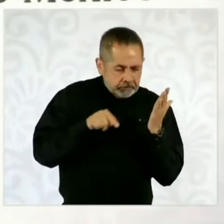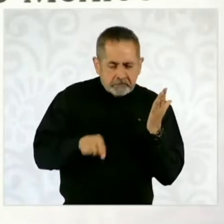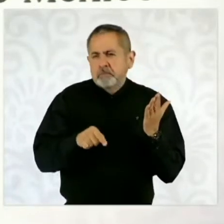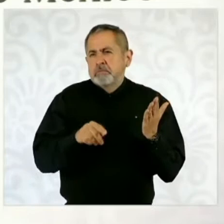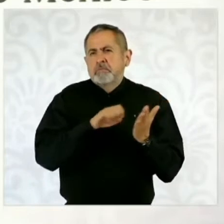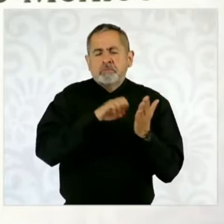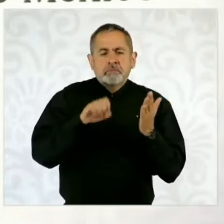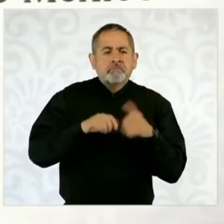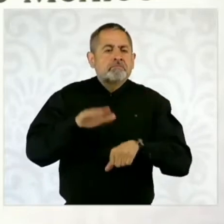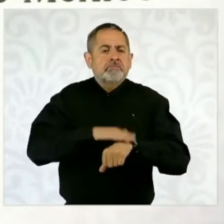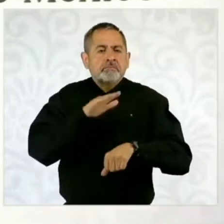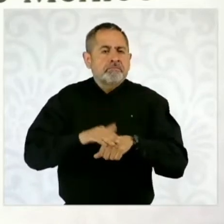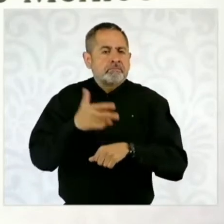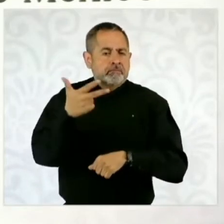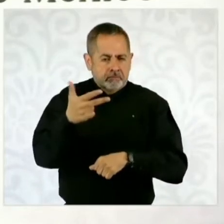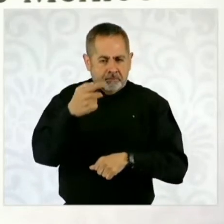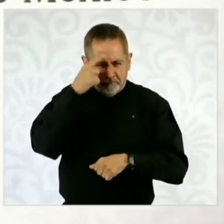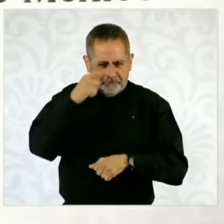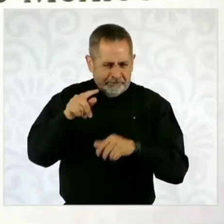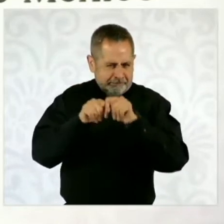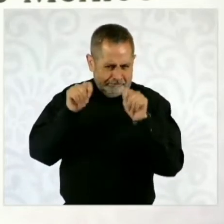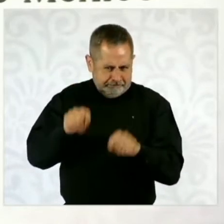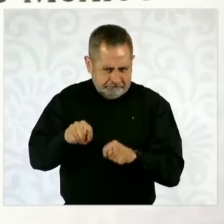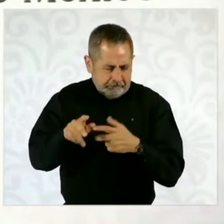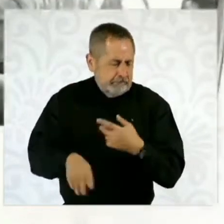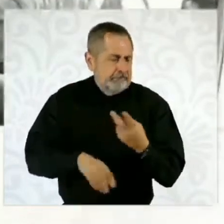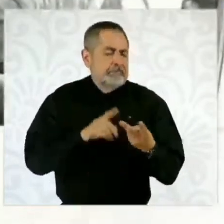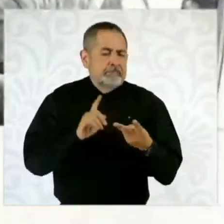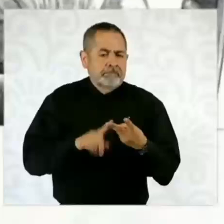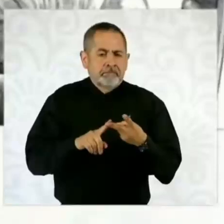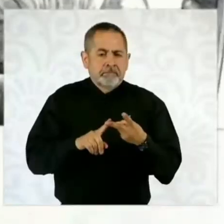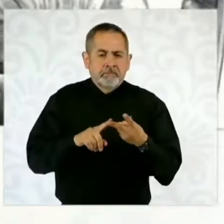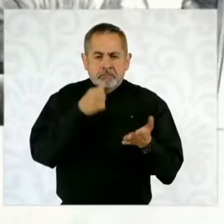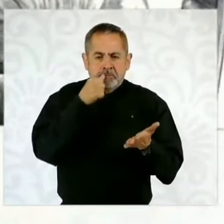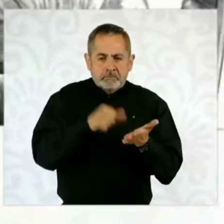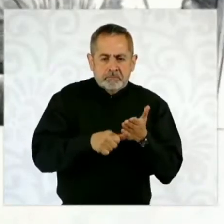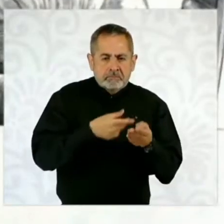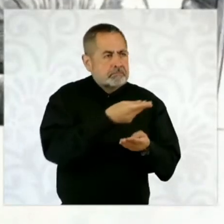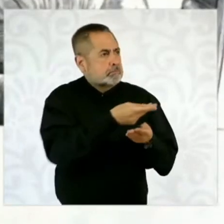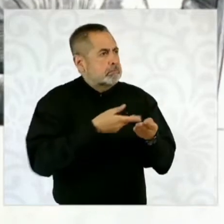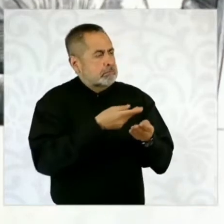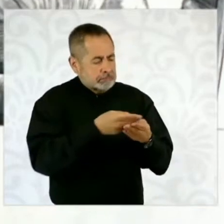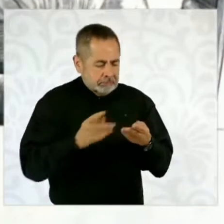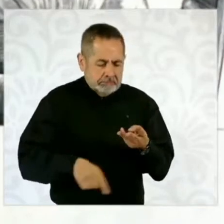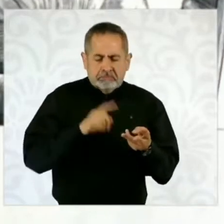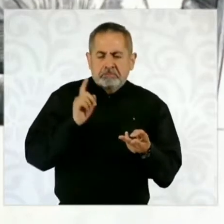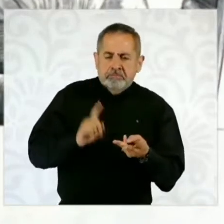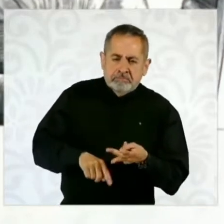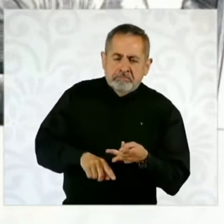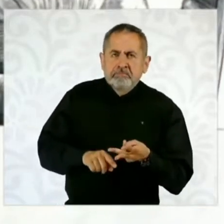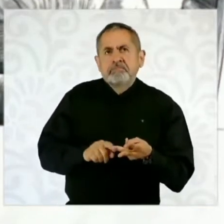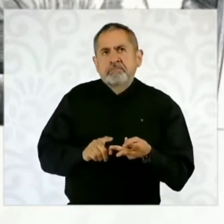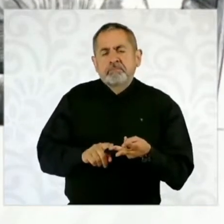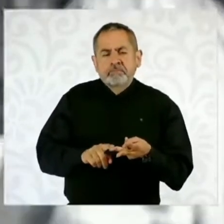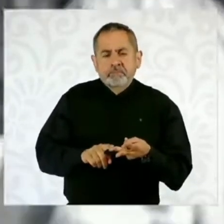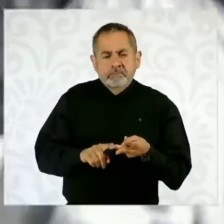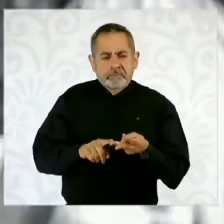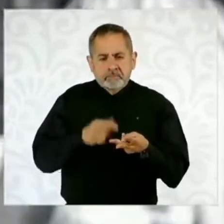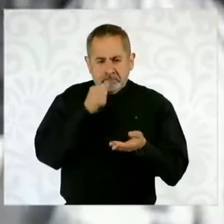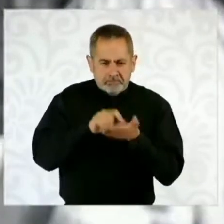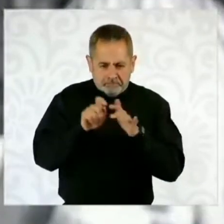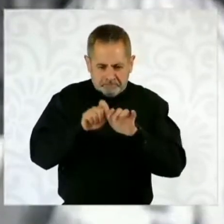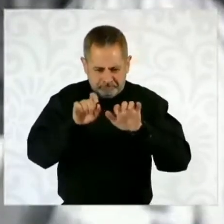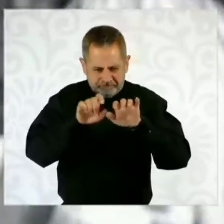menos 8 de promedio en la carrera, deben de presentar cartas de recomendación, deben escribir